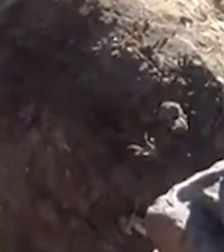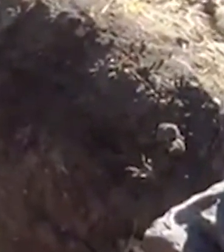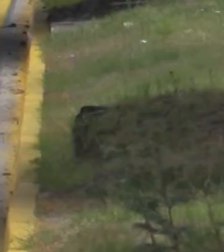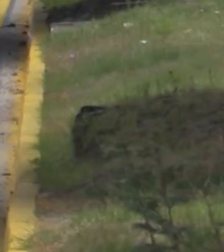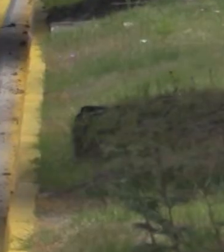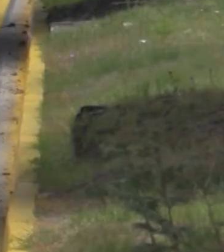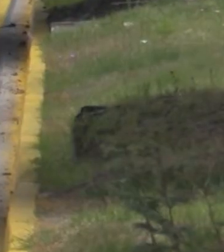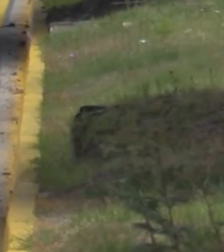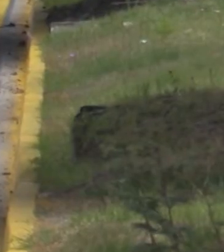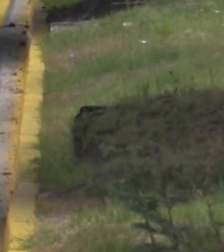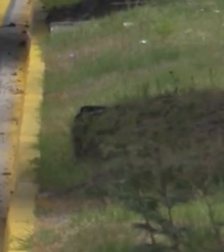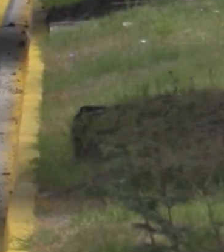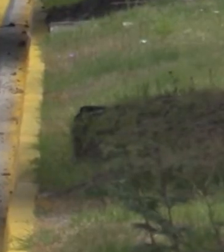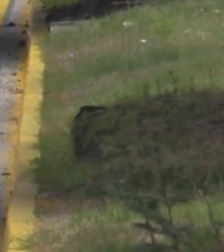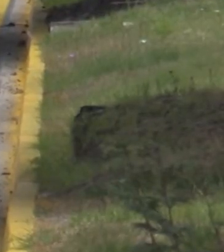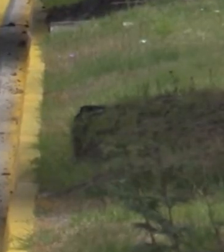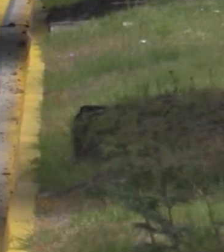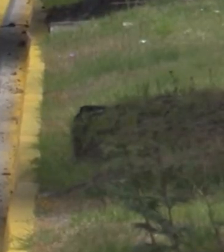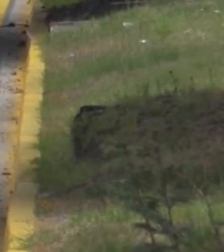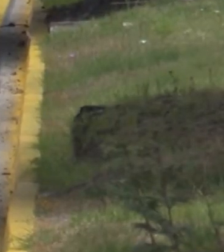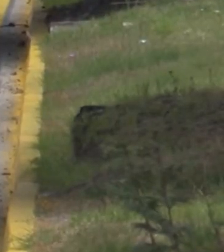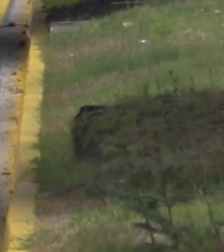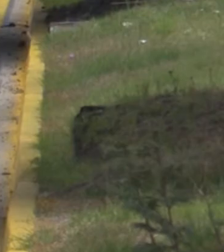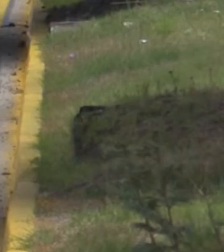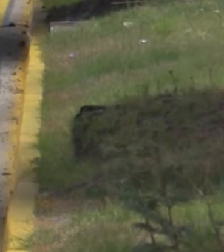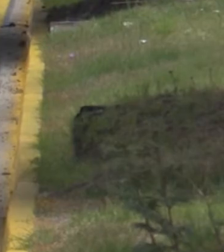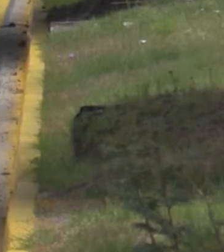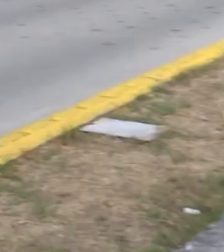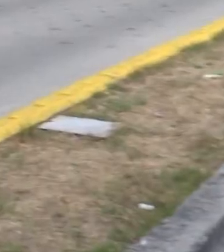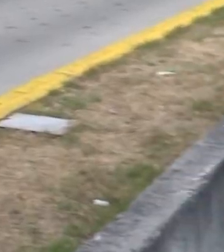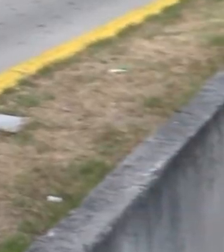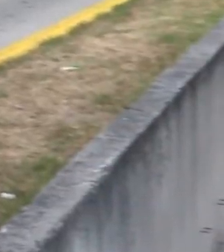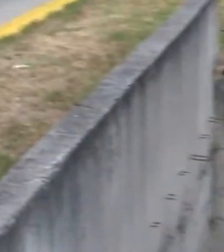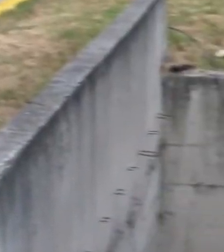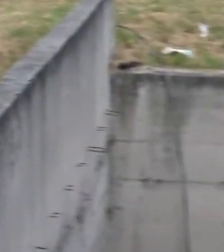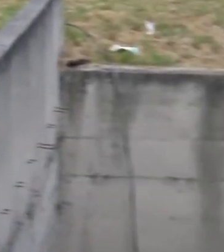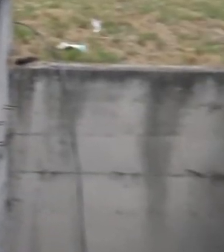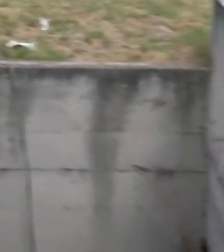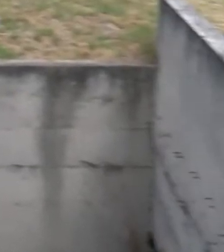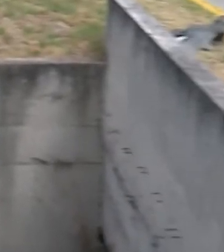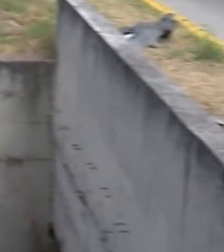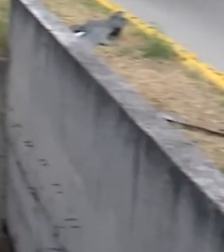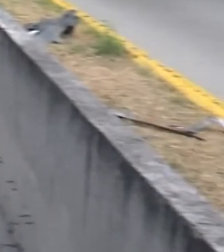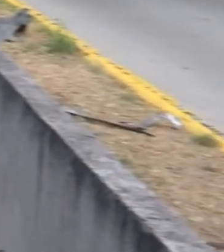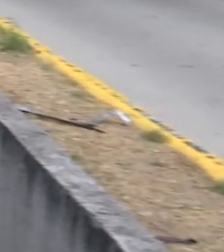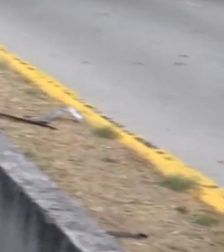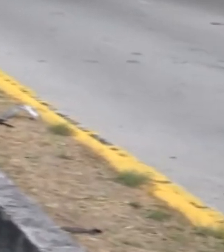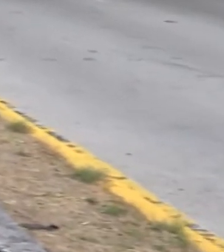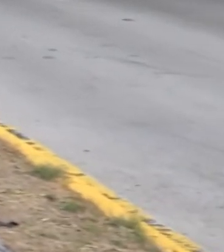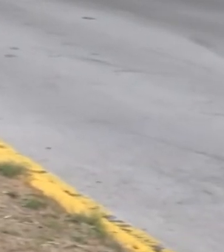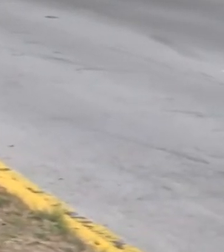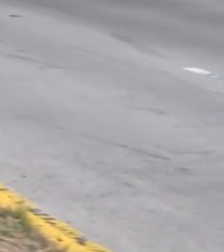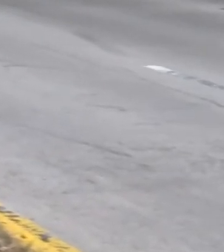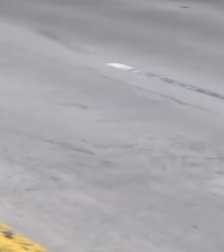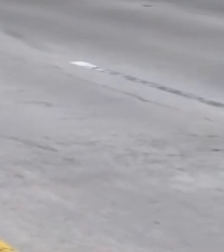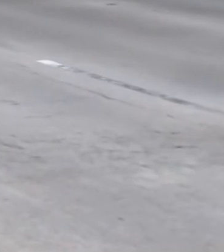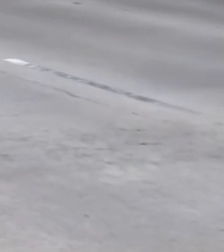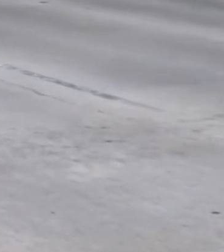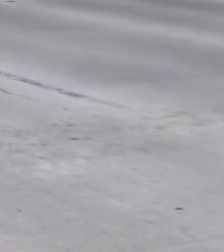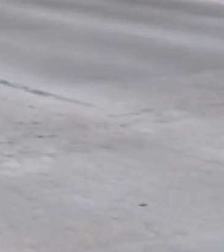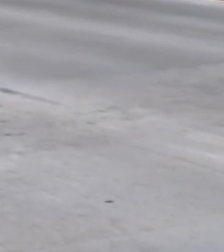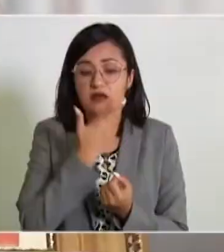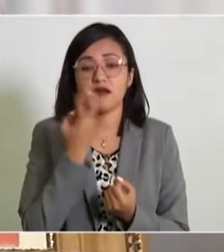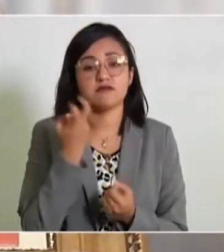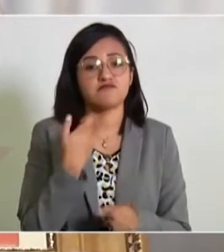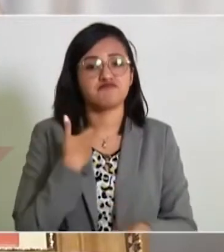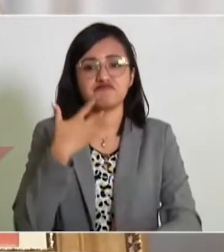carlos media además el ejecutivo del estado promoverá reformas para gravar la pena de los delitos de tránsito cometidos por conductores en estado